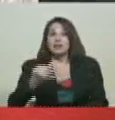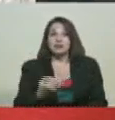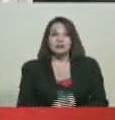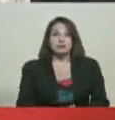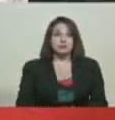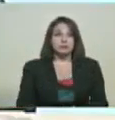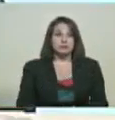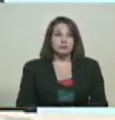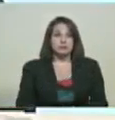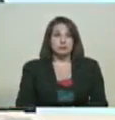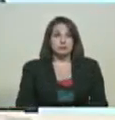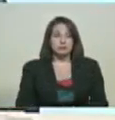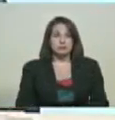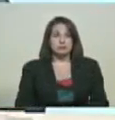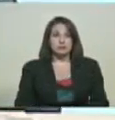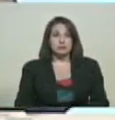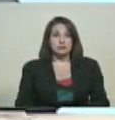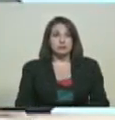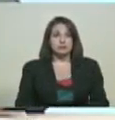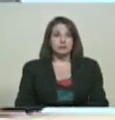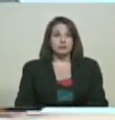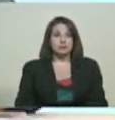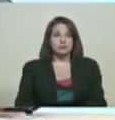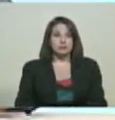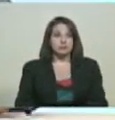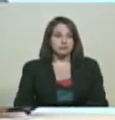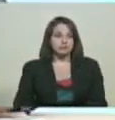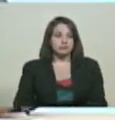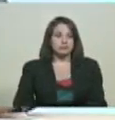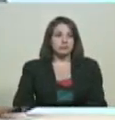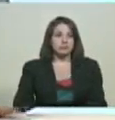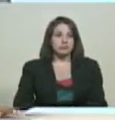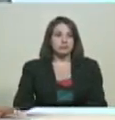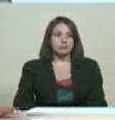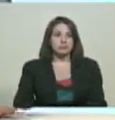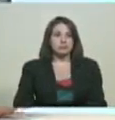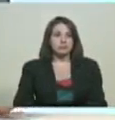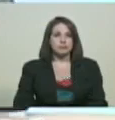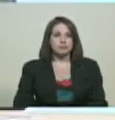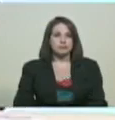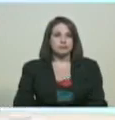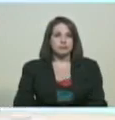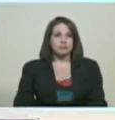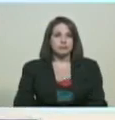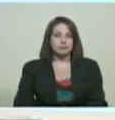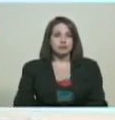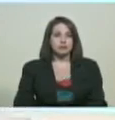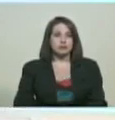así lo exige nuestro país bueno compañero compañeros